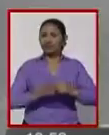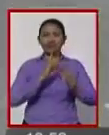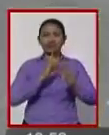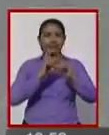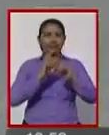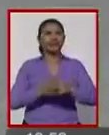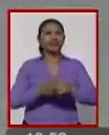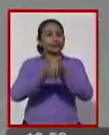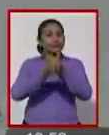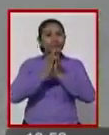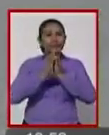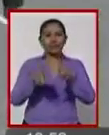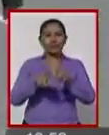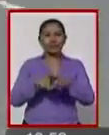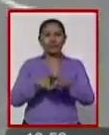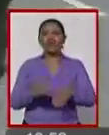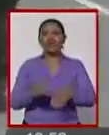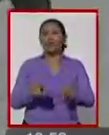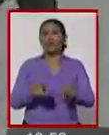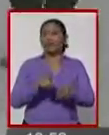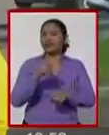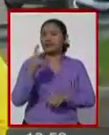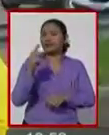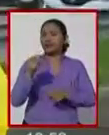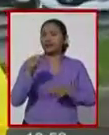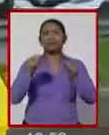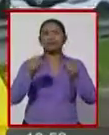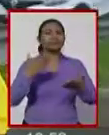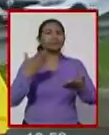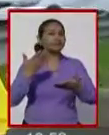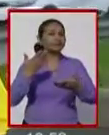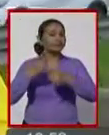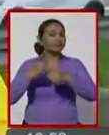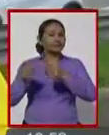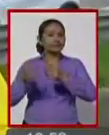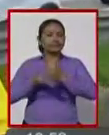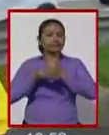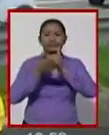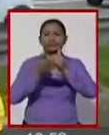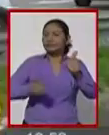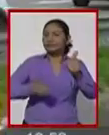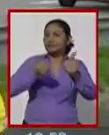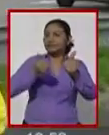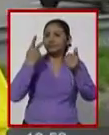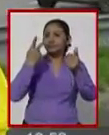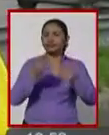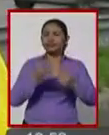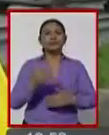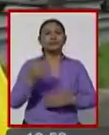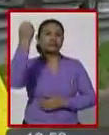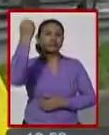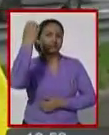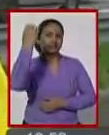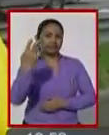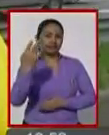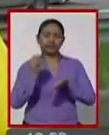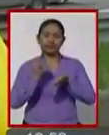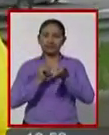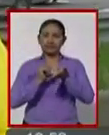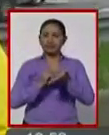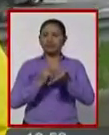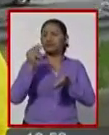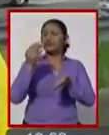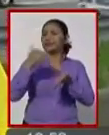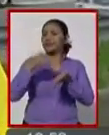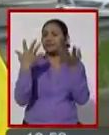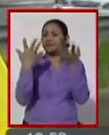respuesta. Entonces pedimos y exaltamos también a su canal que pueda hacer unas gestiones respectivas para poder hacer seguimiento con respecto a los semáforos, la semaforización, para que no pasen